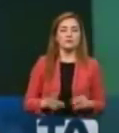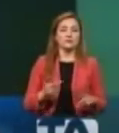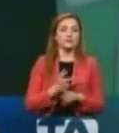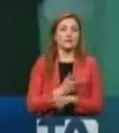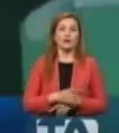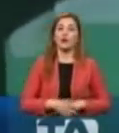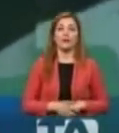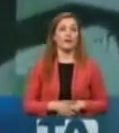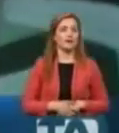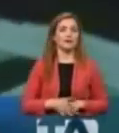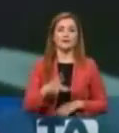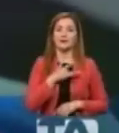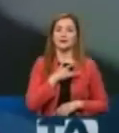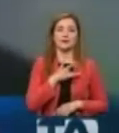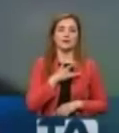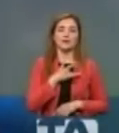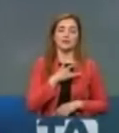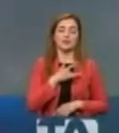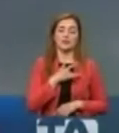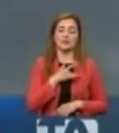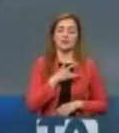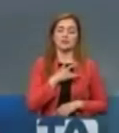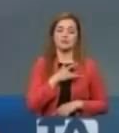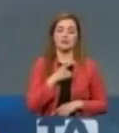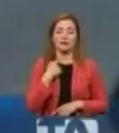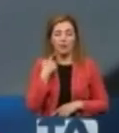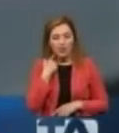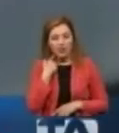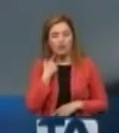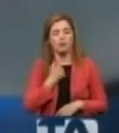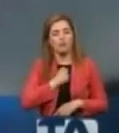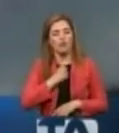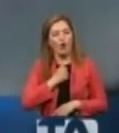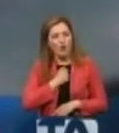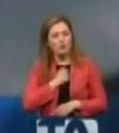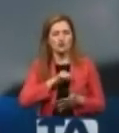tragedia para el patrimonio, para los bienes de la ciudad,